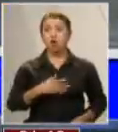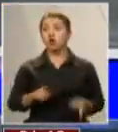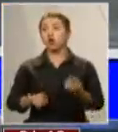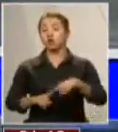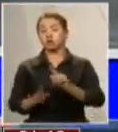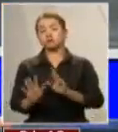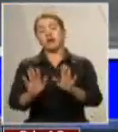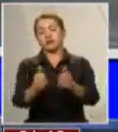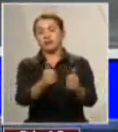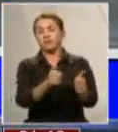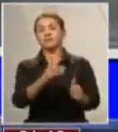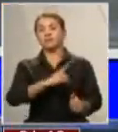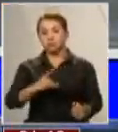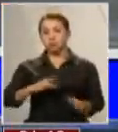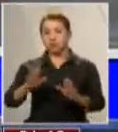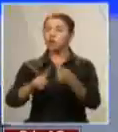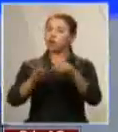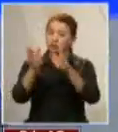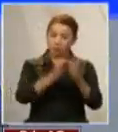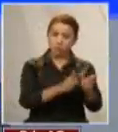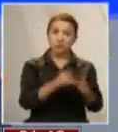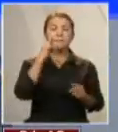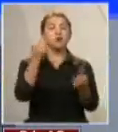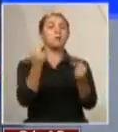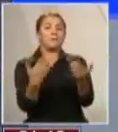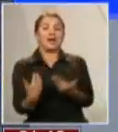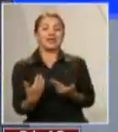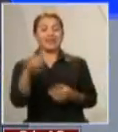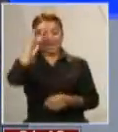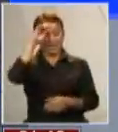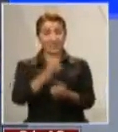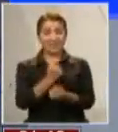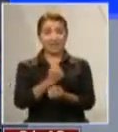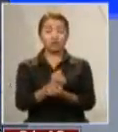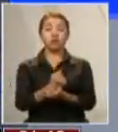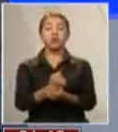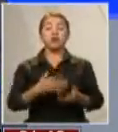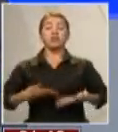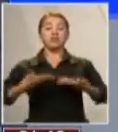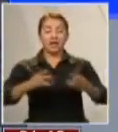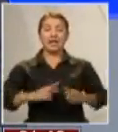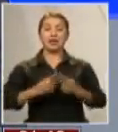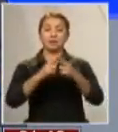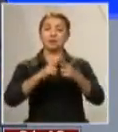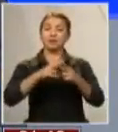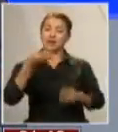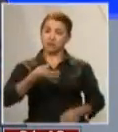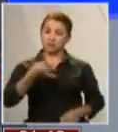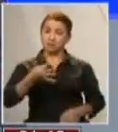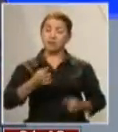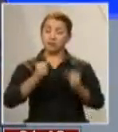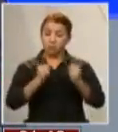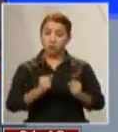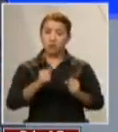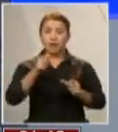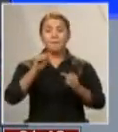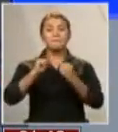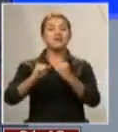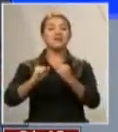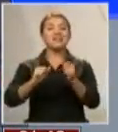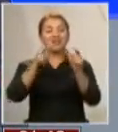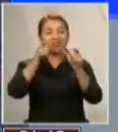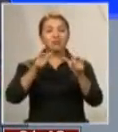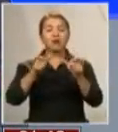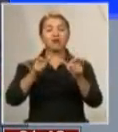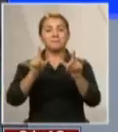Bueno, pero usted está bien. Diputado, pero estoy dando la cosa práctica. Carabineros, tenemos que darles herramientas, efectivamente, para que pueda prevenir el delito. Yo creo que haya